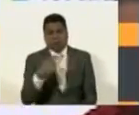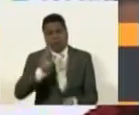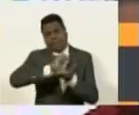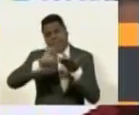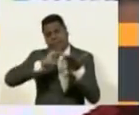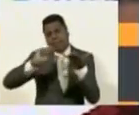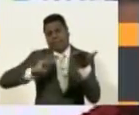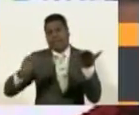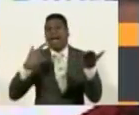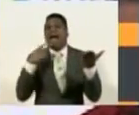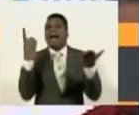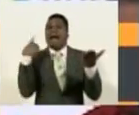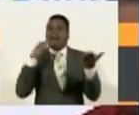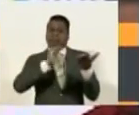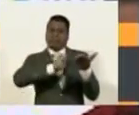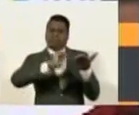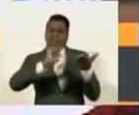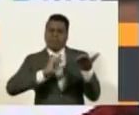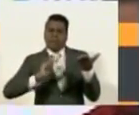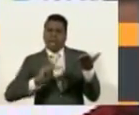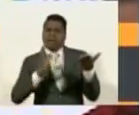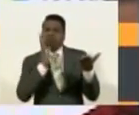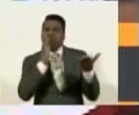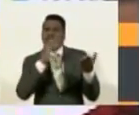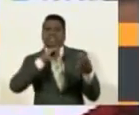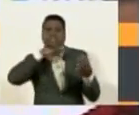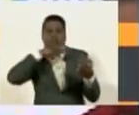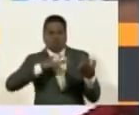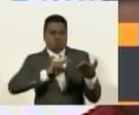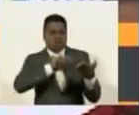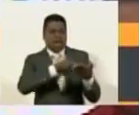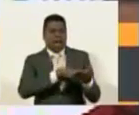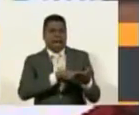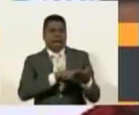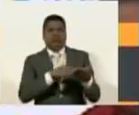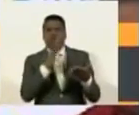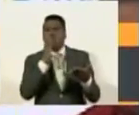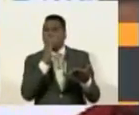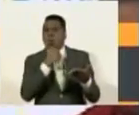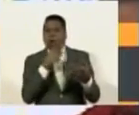escrito ahí. Y no habían dejado ni siquiera la puerta